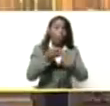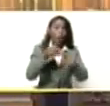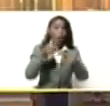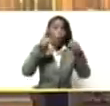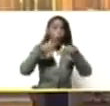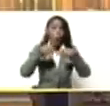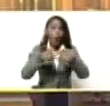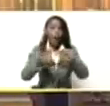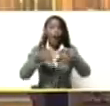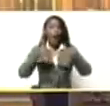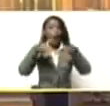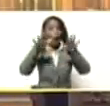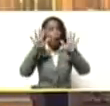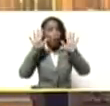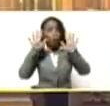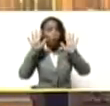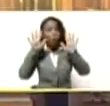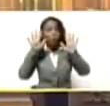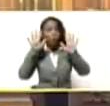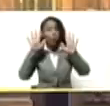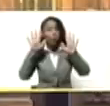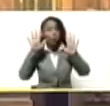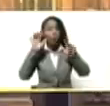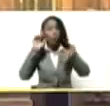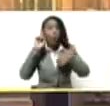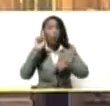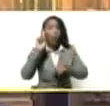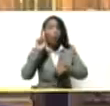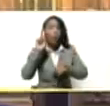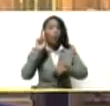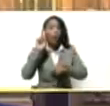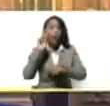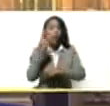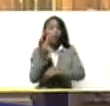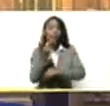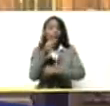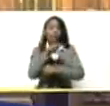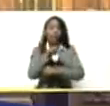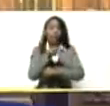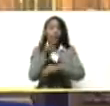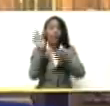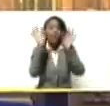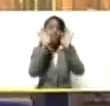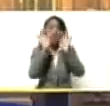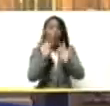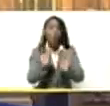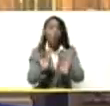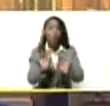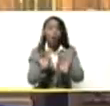como decía un amigo mío ernesto no es lo mismo pedir agua